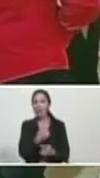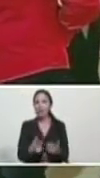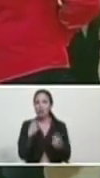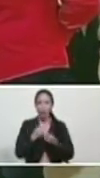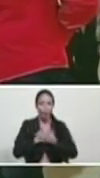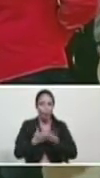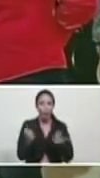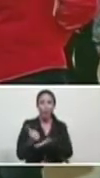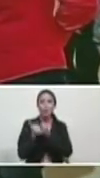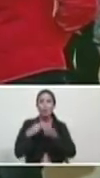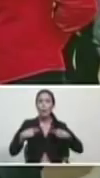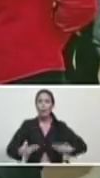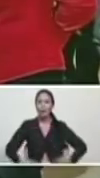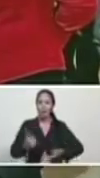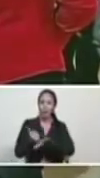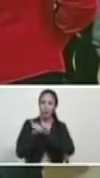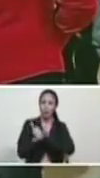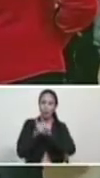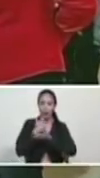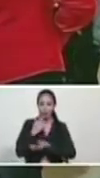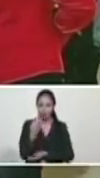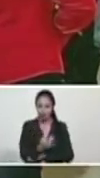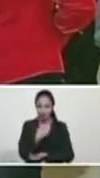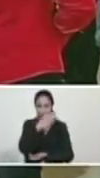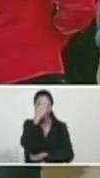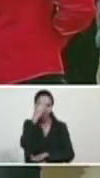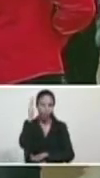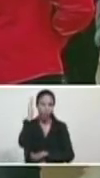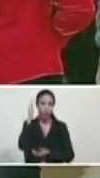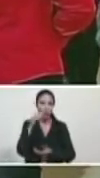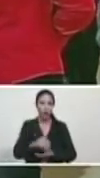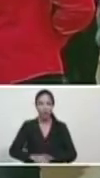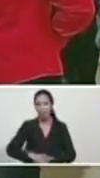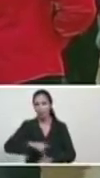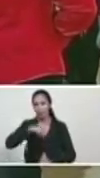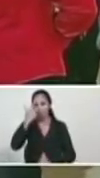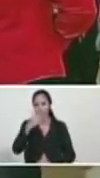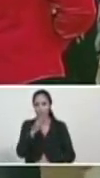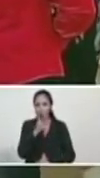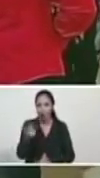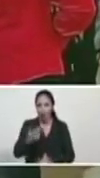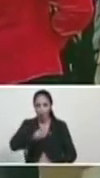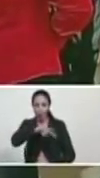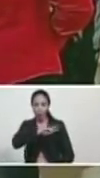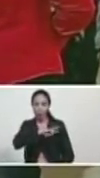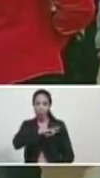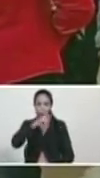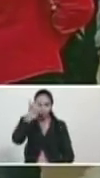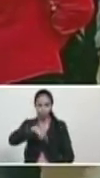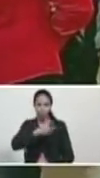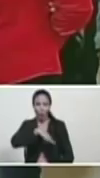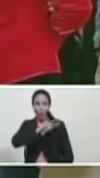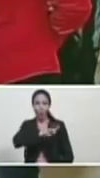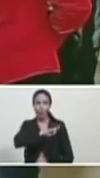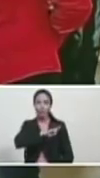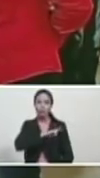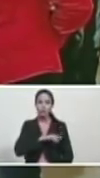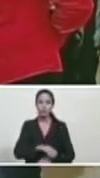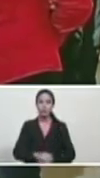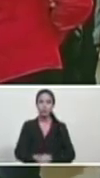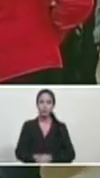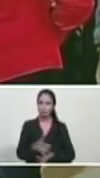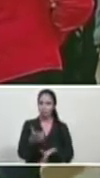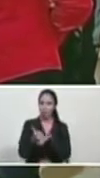dar ayuda humanitaria. Hipócritas, cínicos, farsantes, fariseos. Una